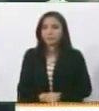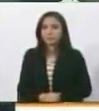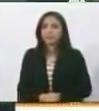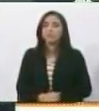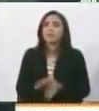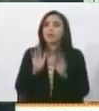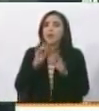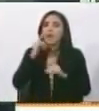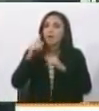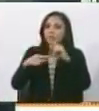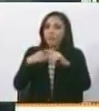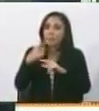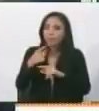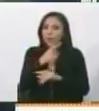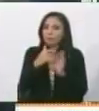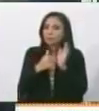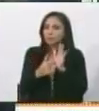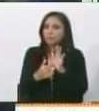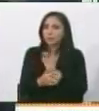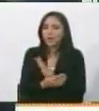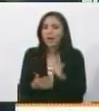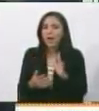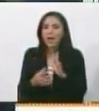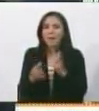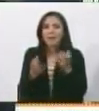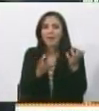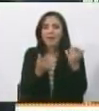ahí que involucra a la Patilla, ¿vale?